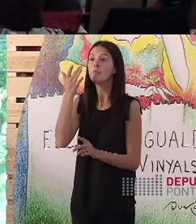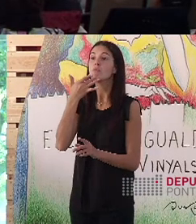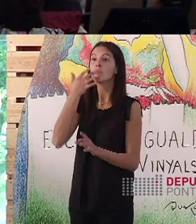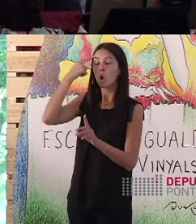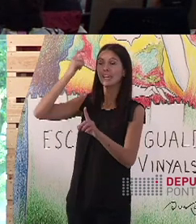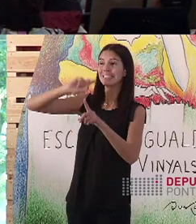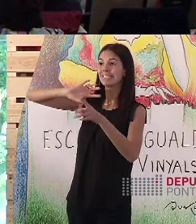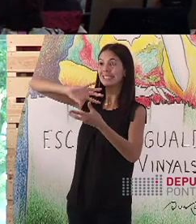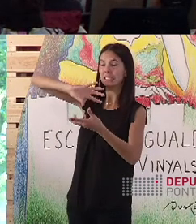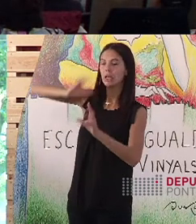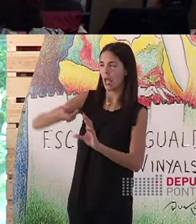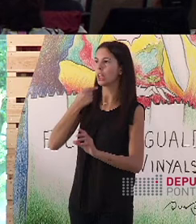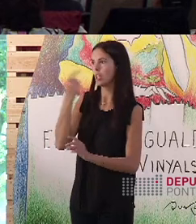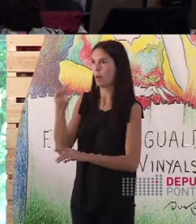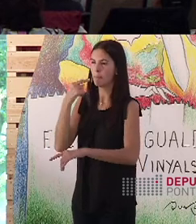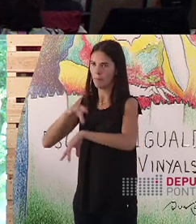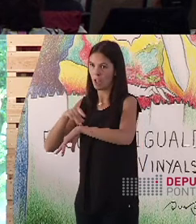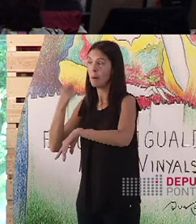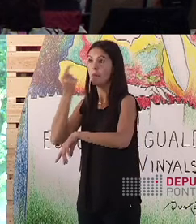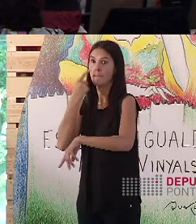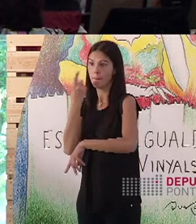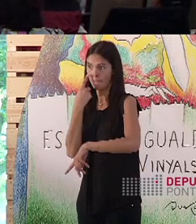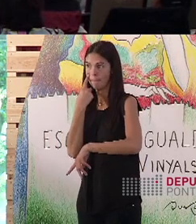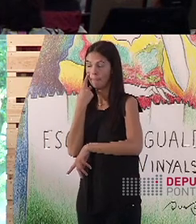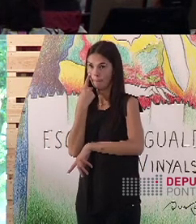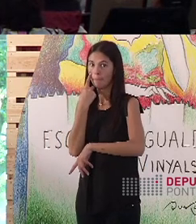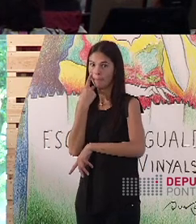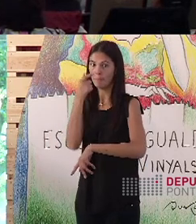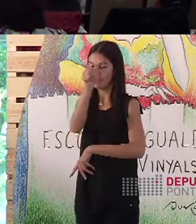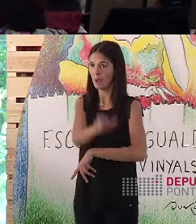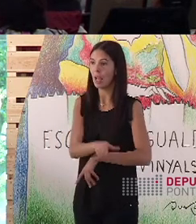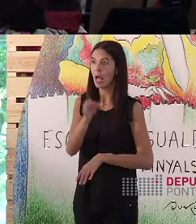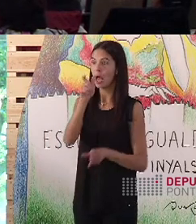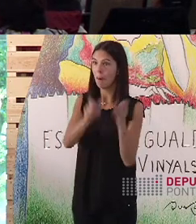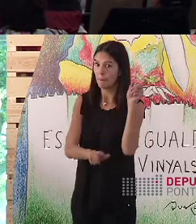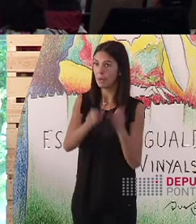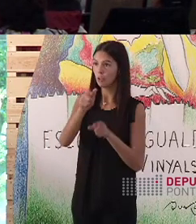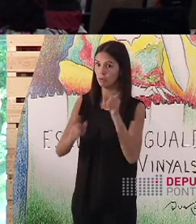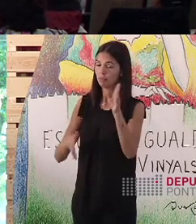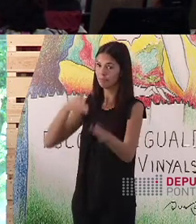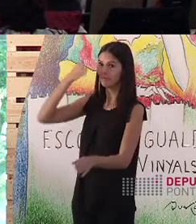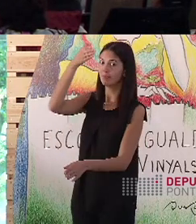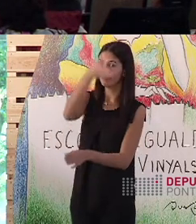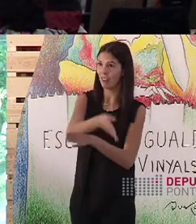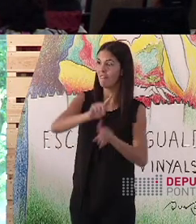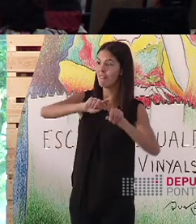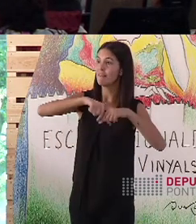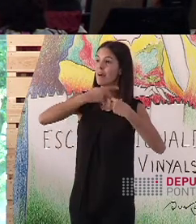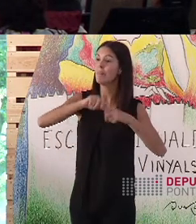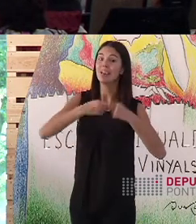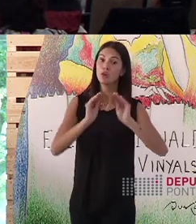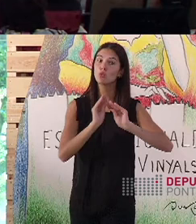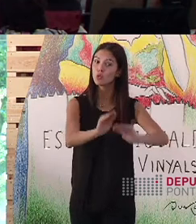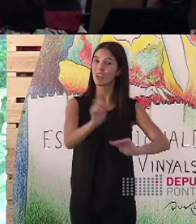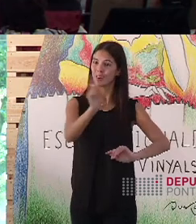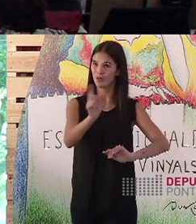o seu psiquiatra, mira, os tratantes, perdón, as persoas que a están visitando non son os seus familiares, son os seus